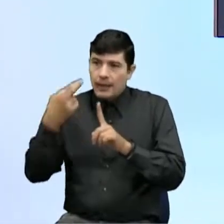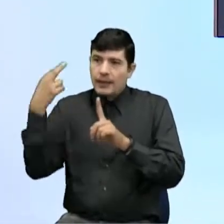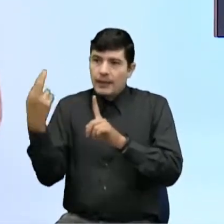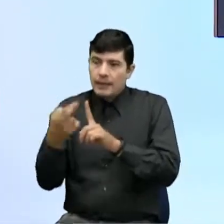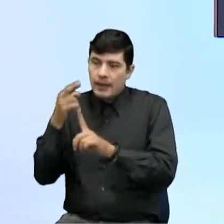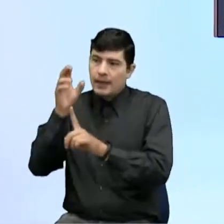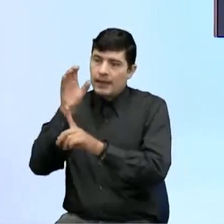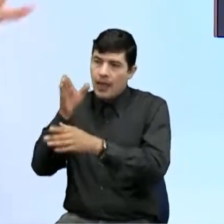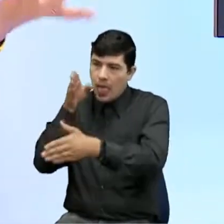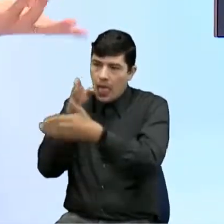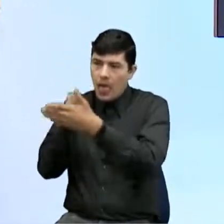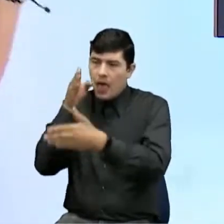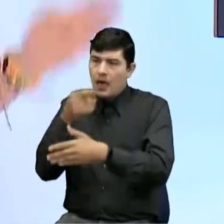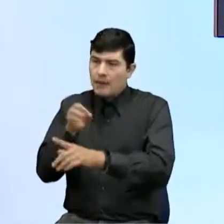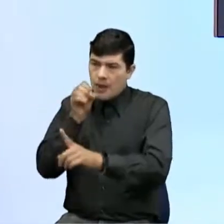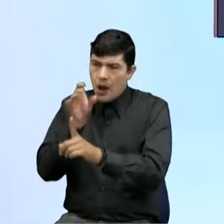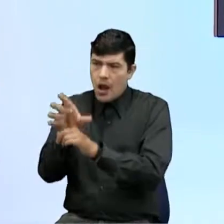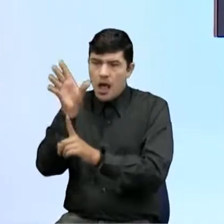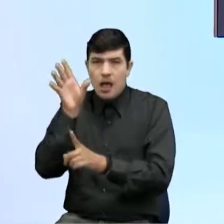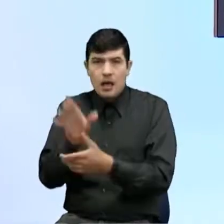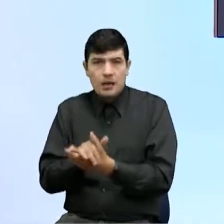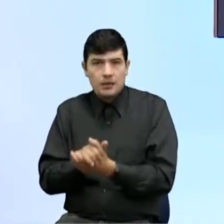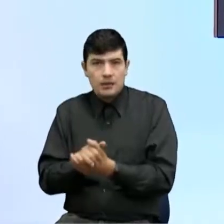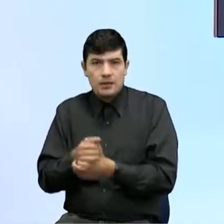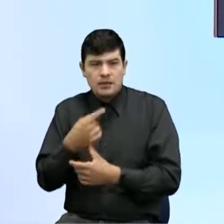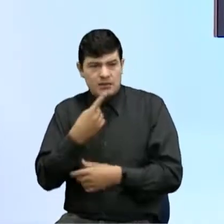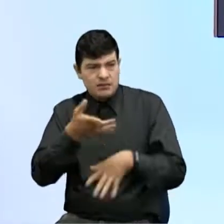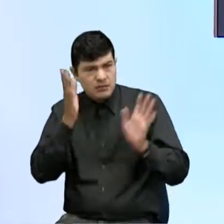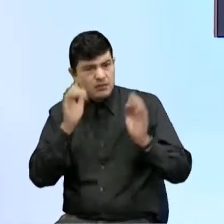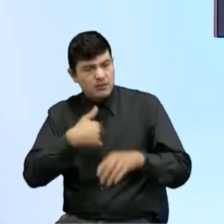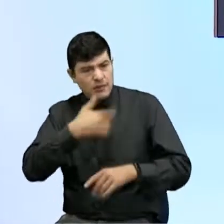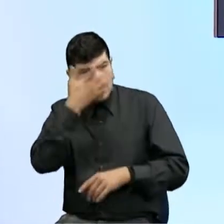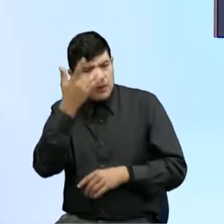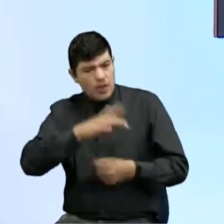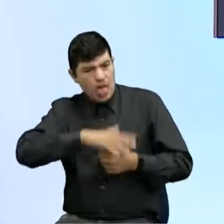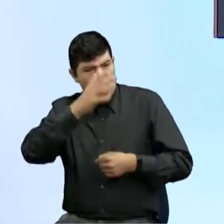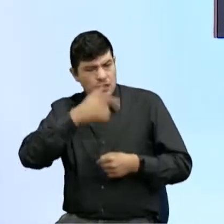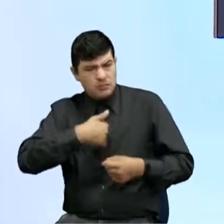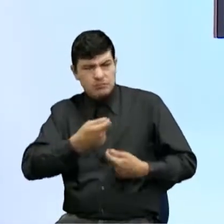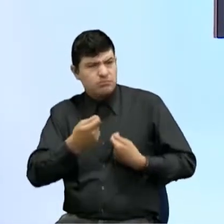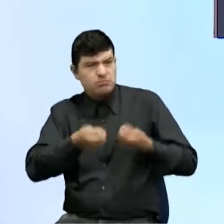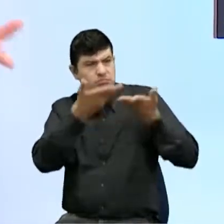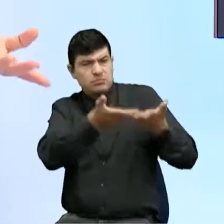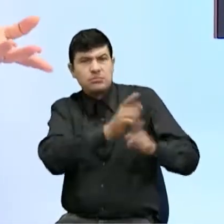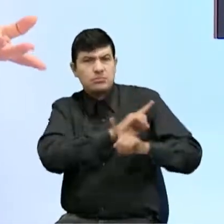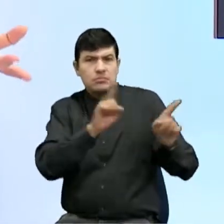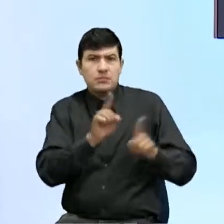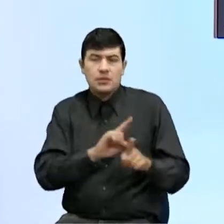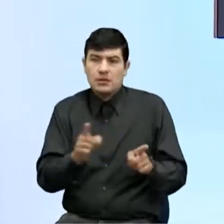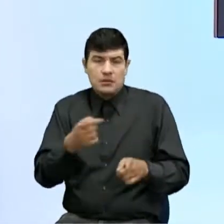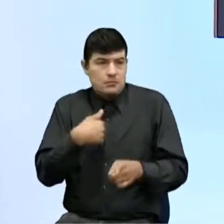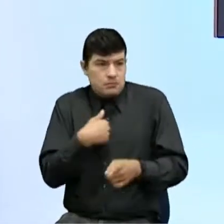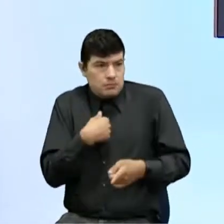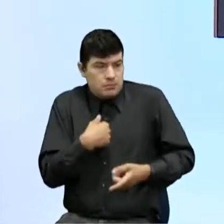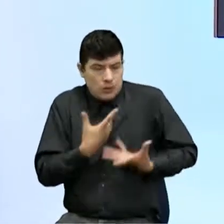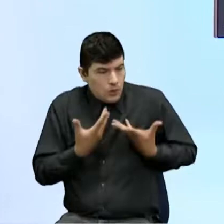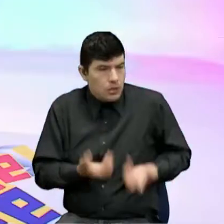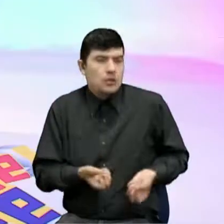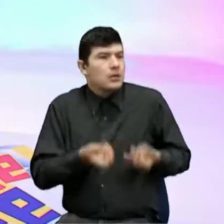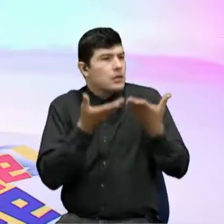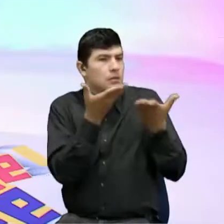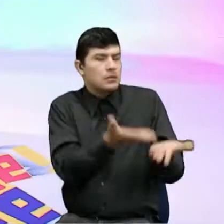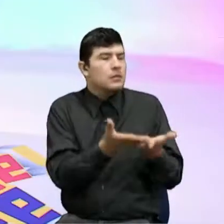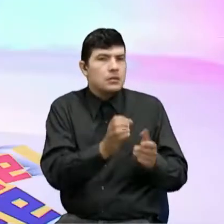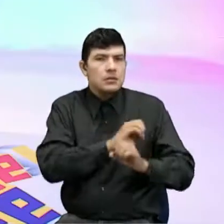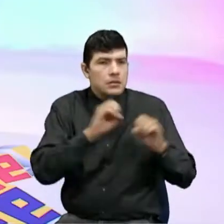cuando el niño un día dijo, no, pero yo por qué tengo que darle mi lonchera a otro, ¿cómo se le ocurre? Pues en contra de mi voluntad, ¿no? Correcto.